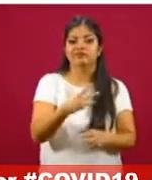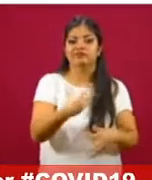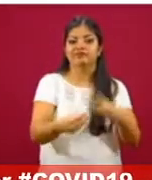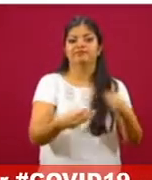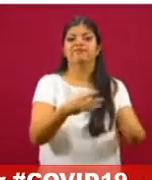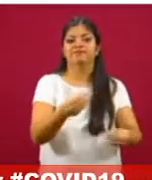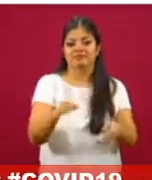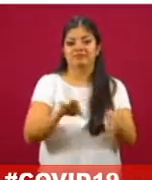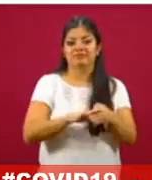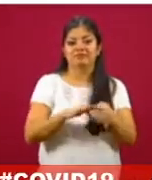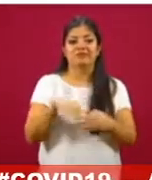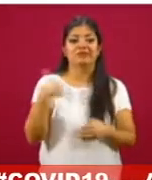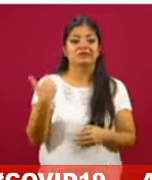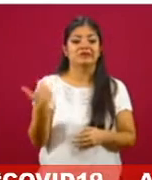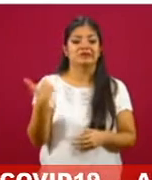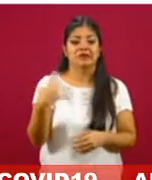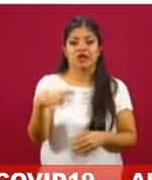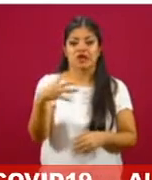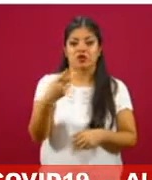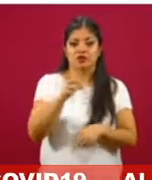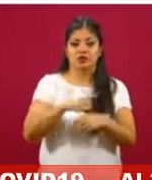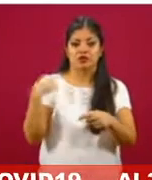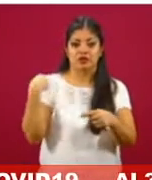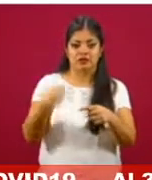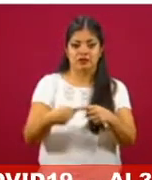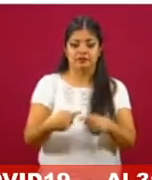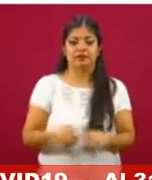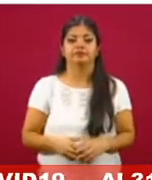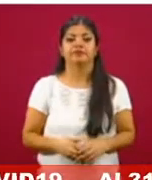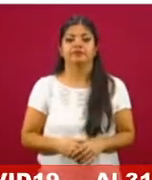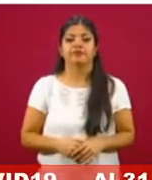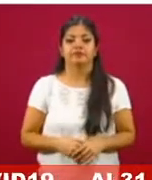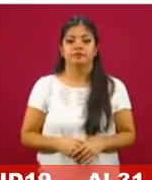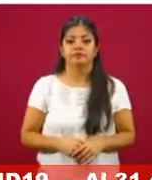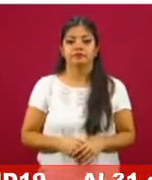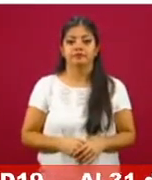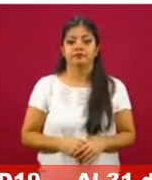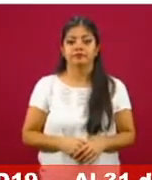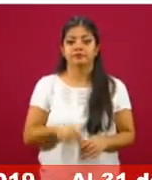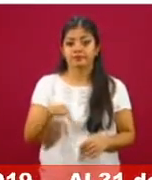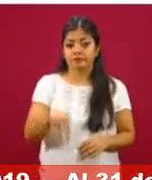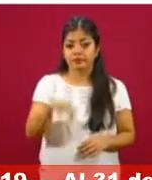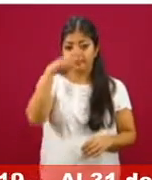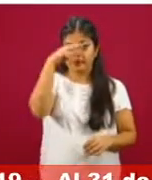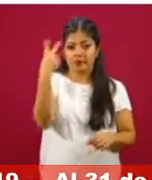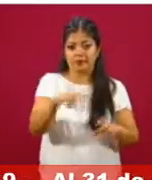los casos de los últimos 14 días. La siguiente. En México,